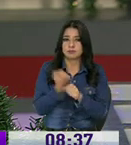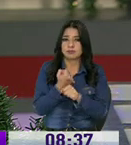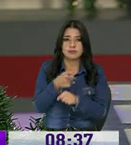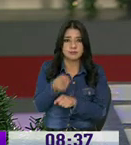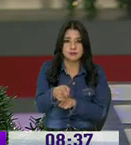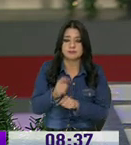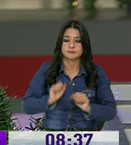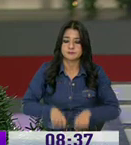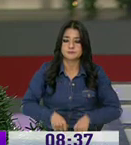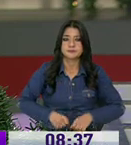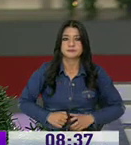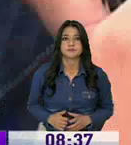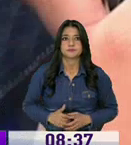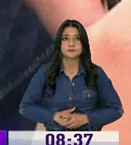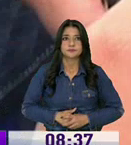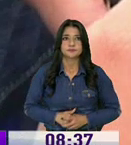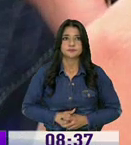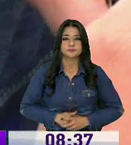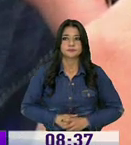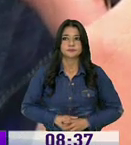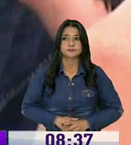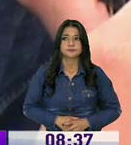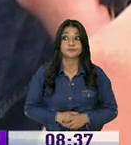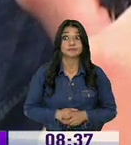alternativa de empleo.